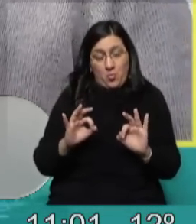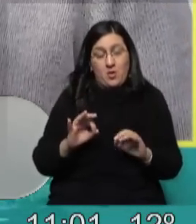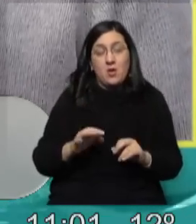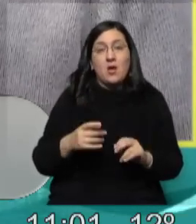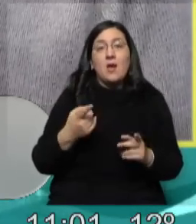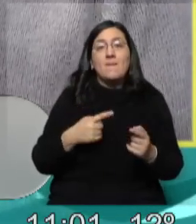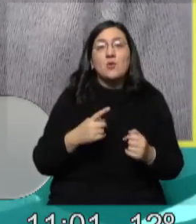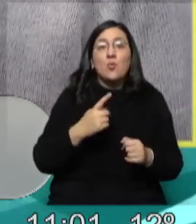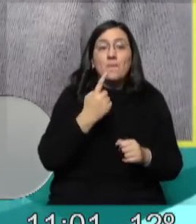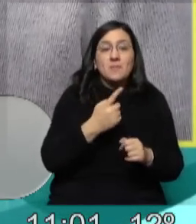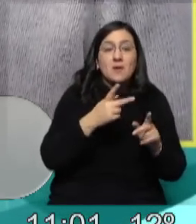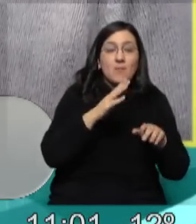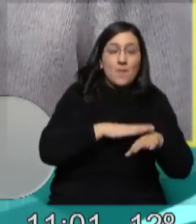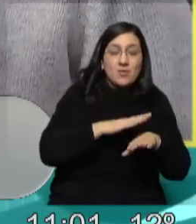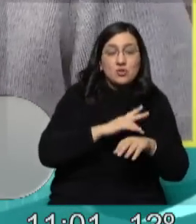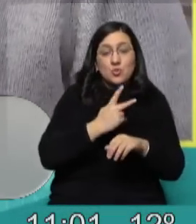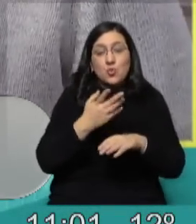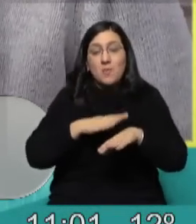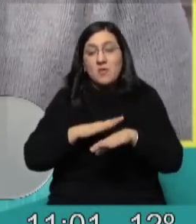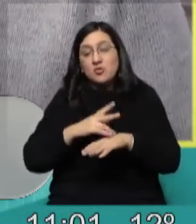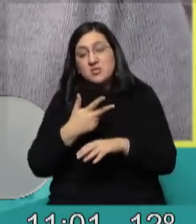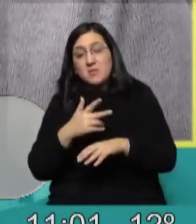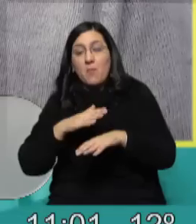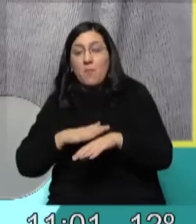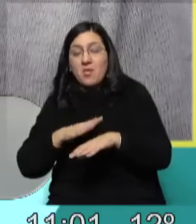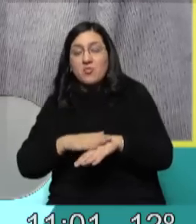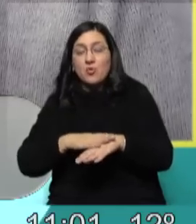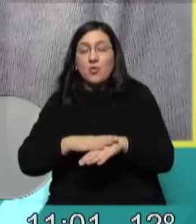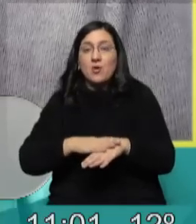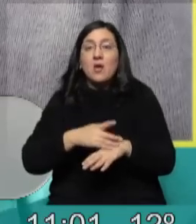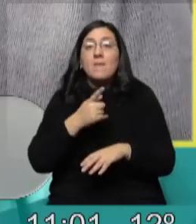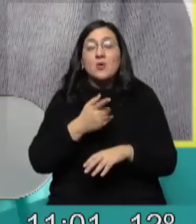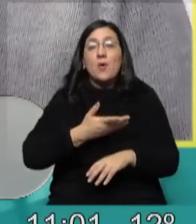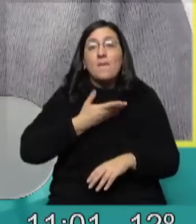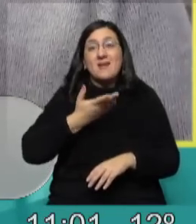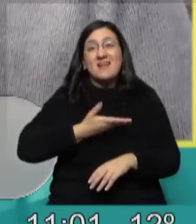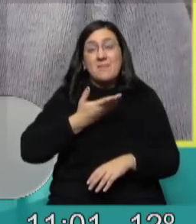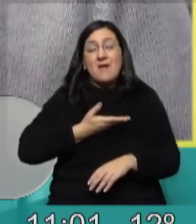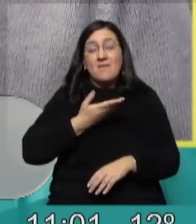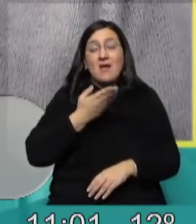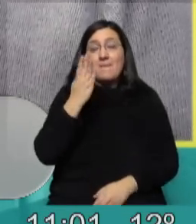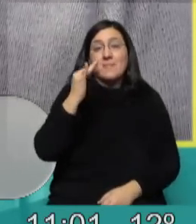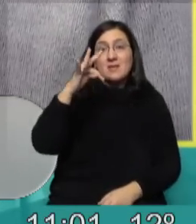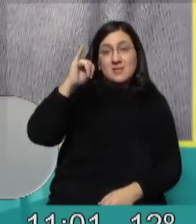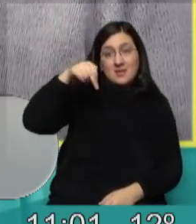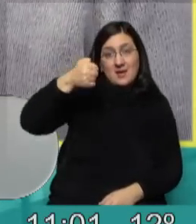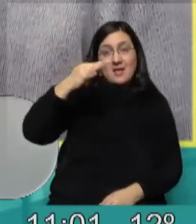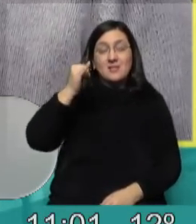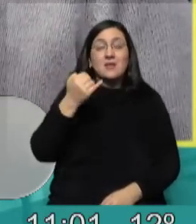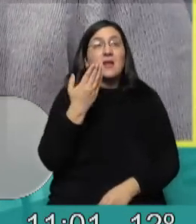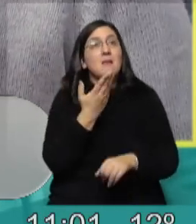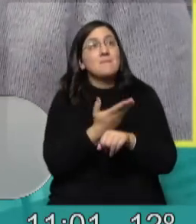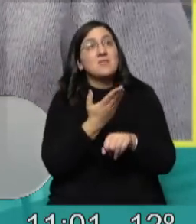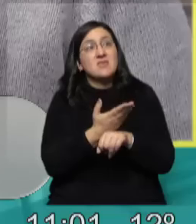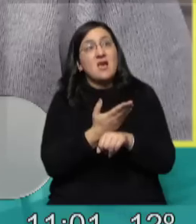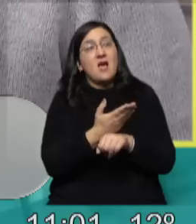instancia, segunda instancia y tercera instancia, él le reclamaba justamente unos 100 mil dólares a Antel, y la justicia terminó dándole razón a